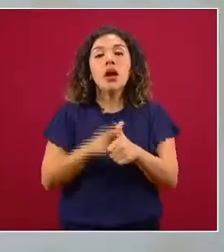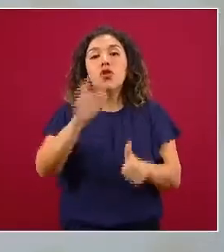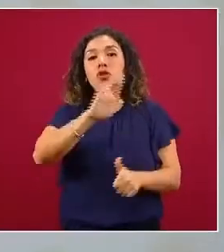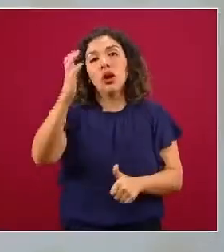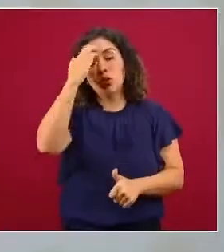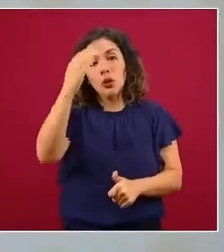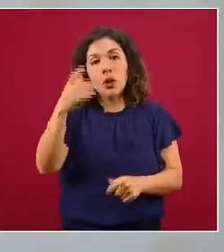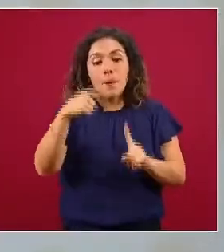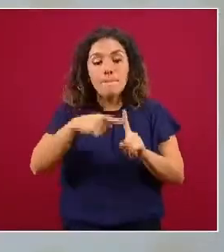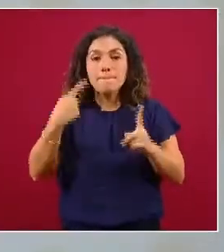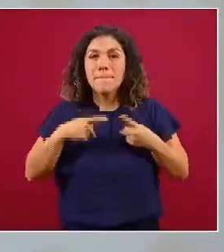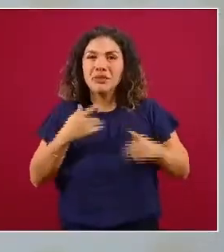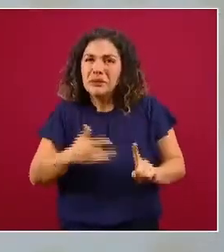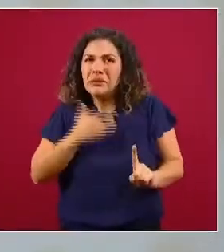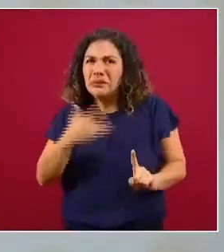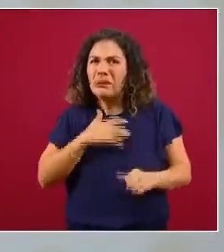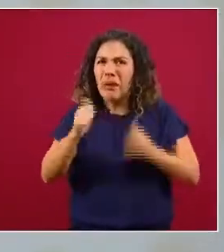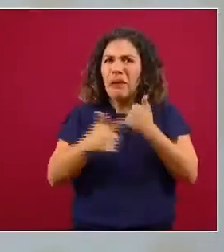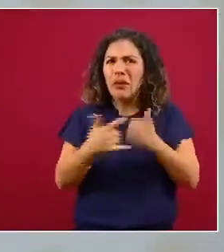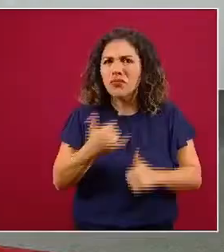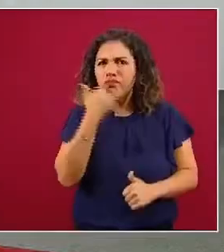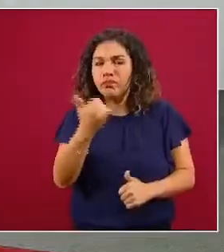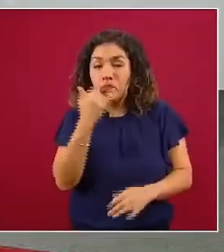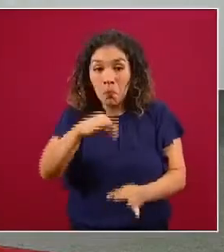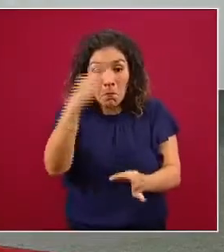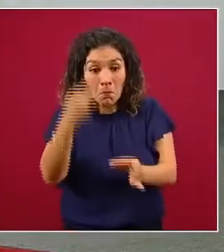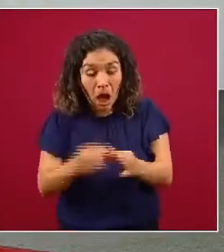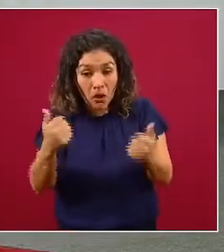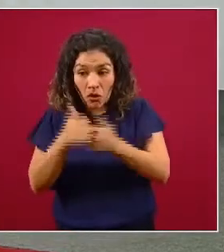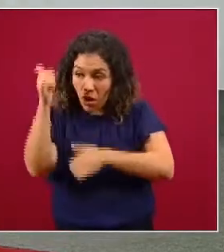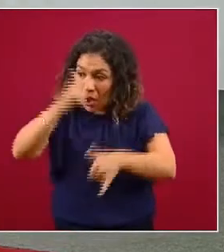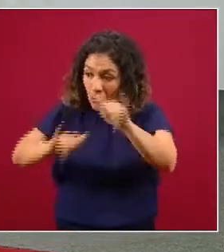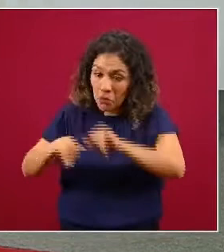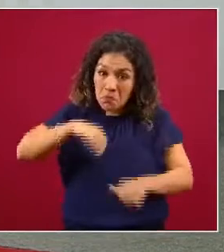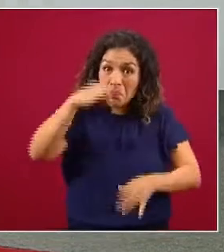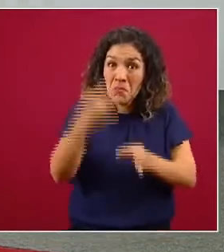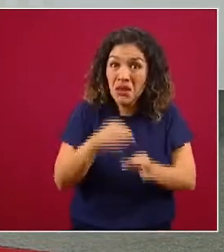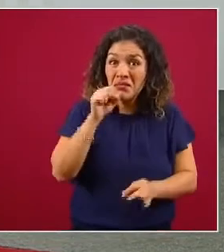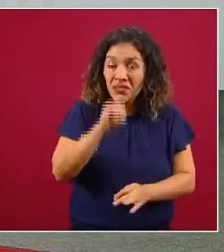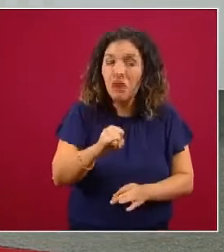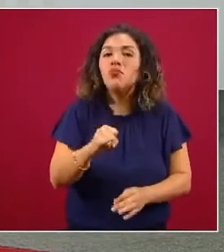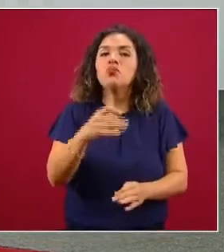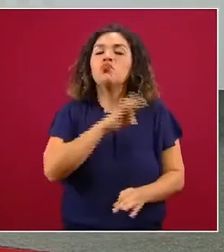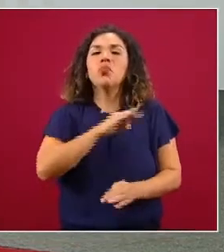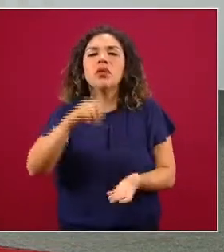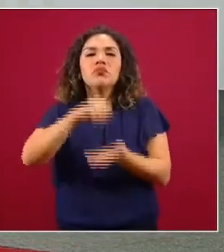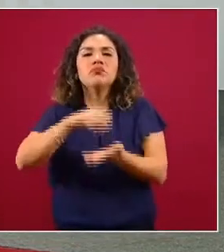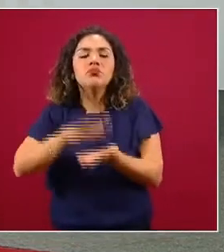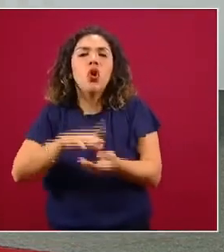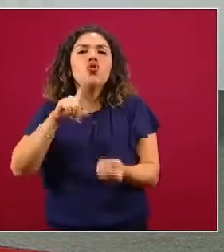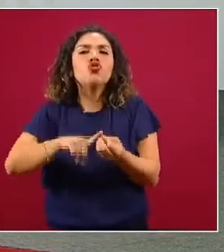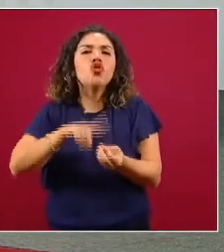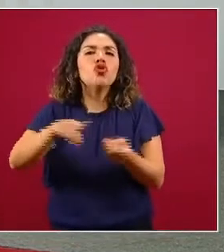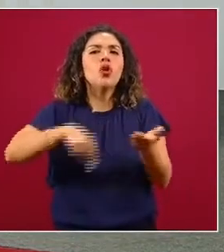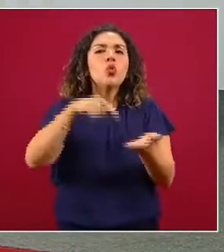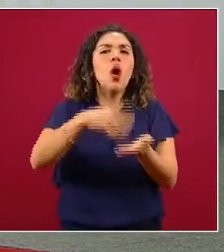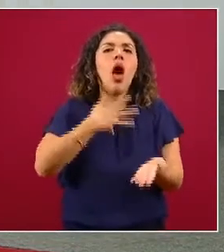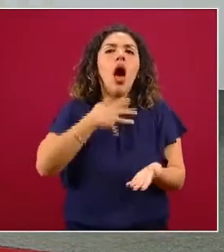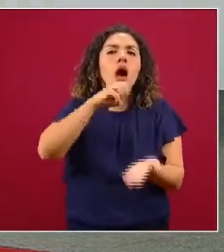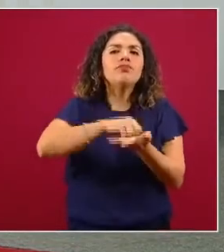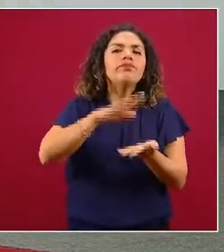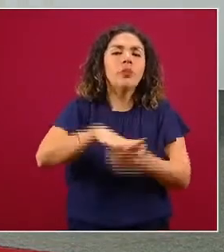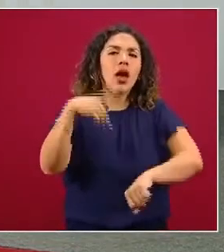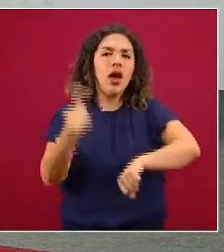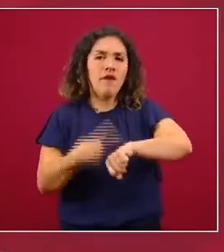casos sintomáticos, y con su constatación por laboratorio podemos documentar dónde existe la enfermedad